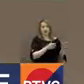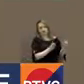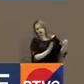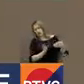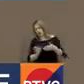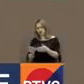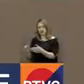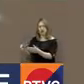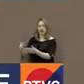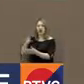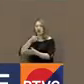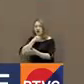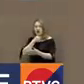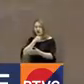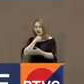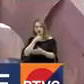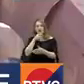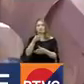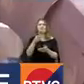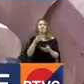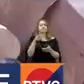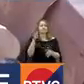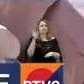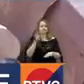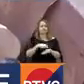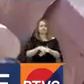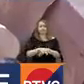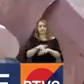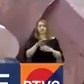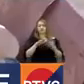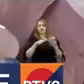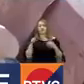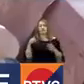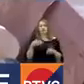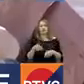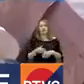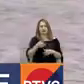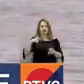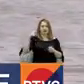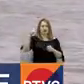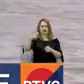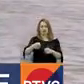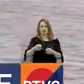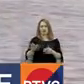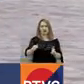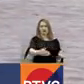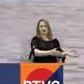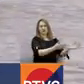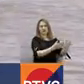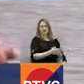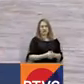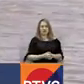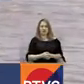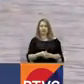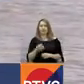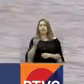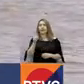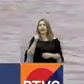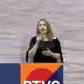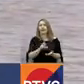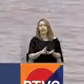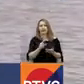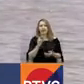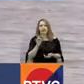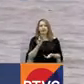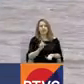represamiento del agua están acabando con la pesca en la zona 1 no pescamos nada cogemos país 10 libras 15 libras